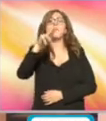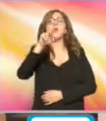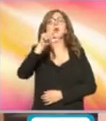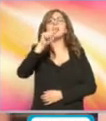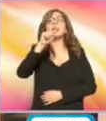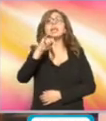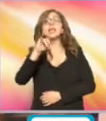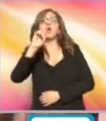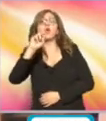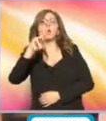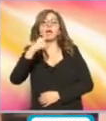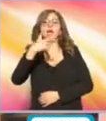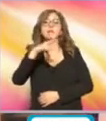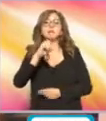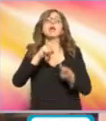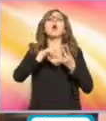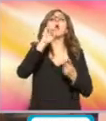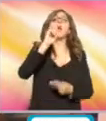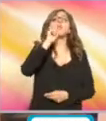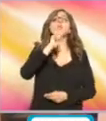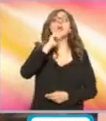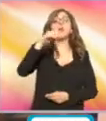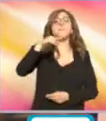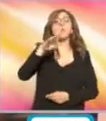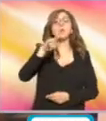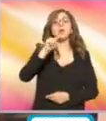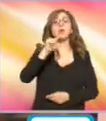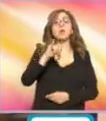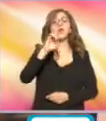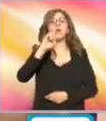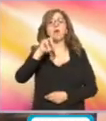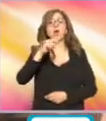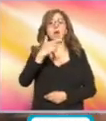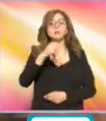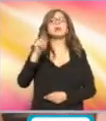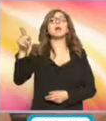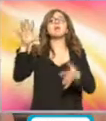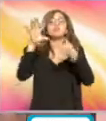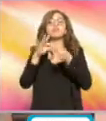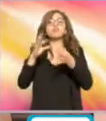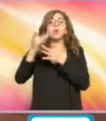multiorgásmica, Muy bien. que son libros que nos dan mucha información sobre filosofías